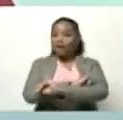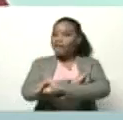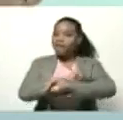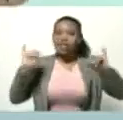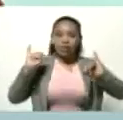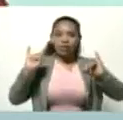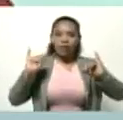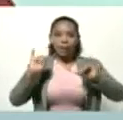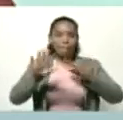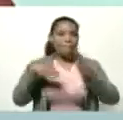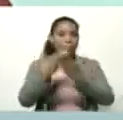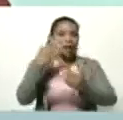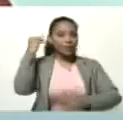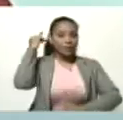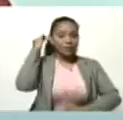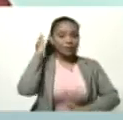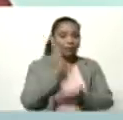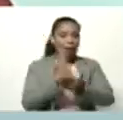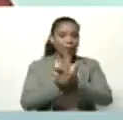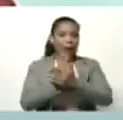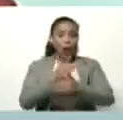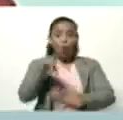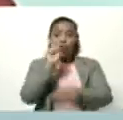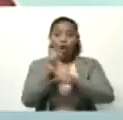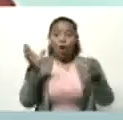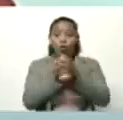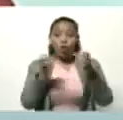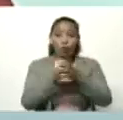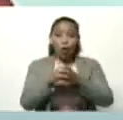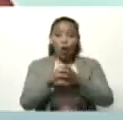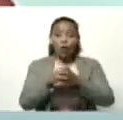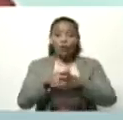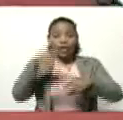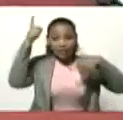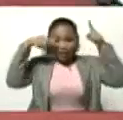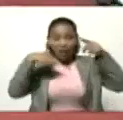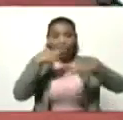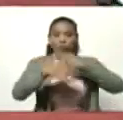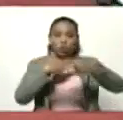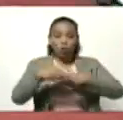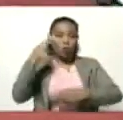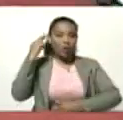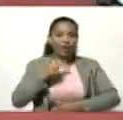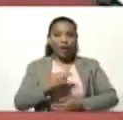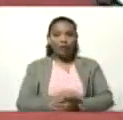y para siempre. Los grupos, el único grupo es el grupo de Chávez, el grupo de la Revolución Bolivariana.